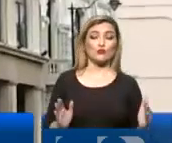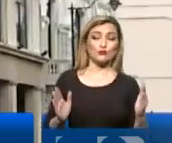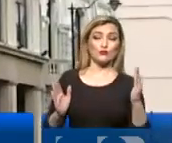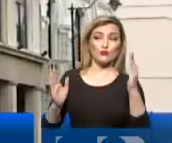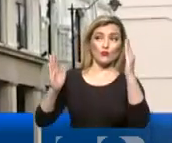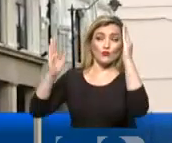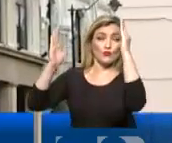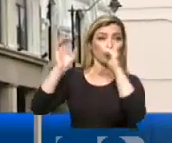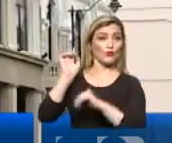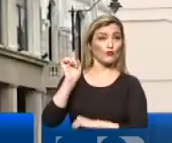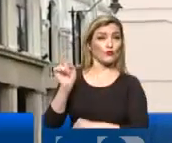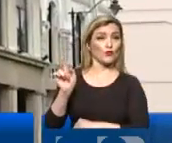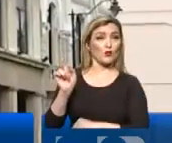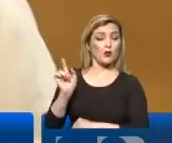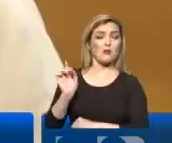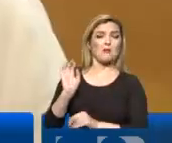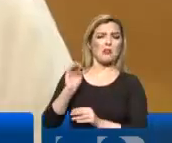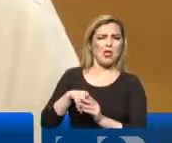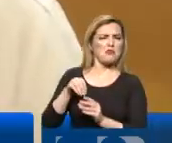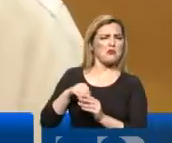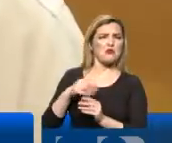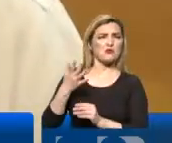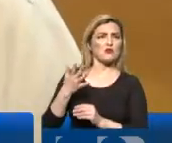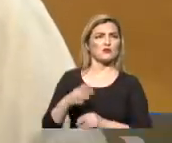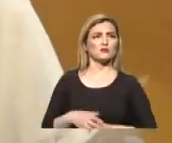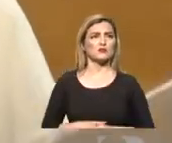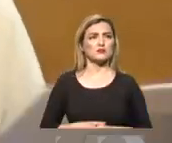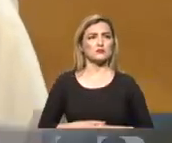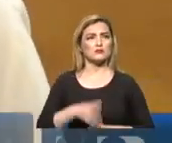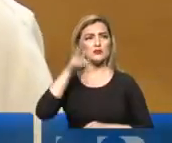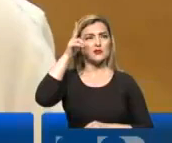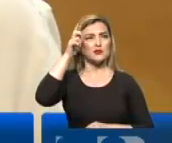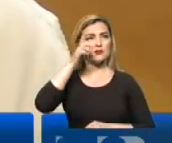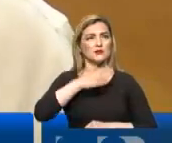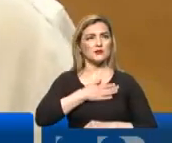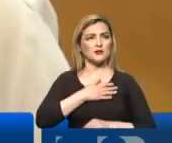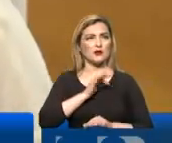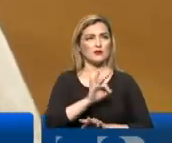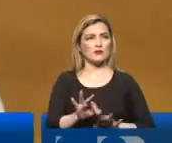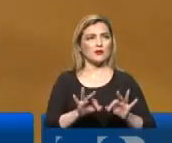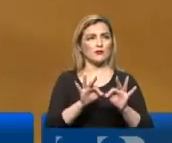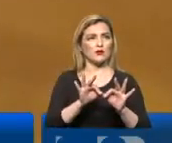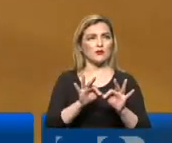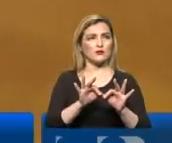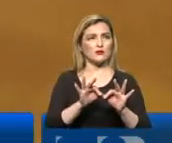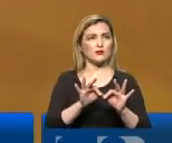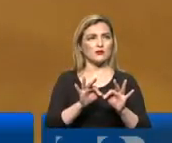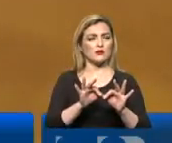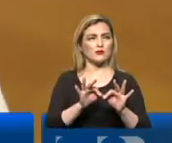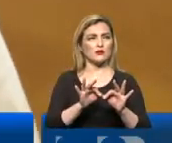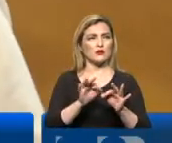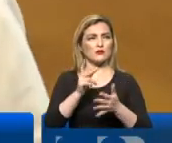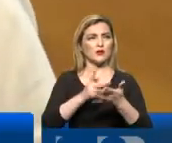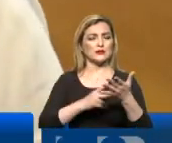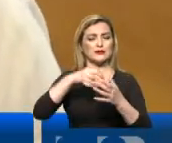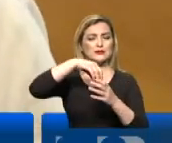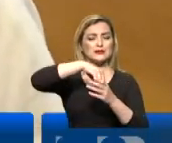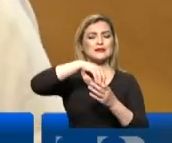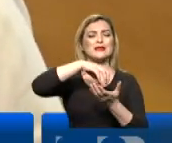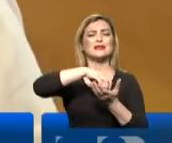donde asegura casi no estar. ¿Usted cree que el prefecto tiene tiempo con todo lo que pasó dentro de la